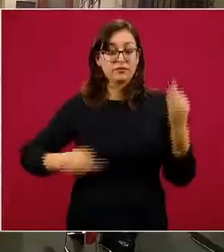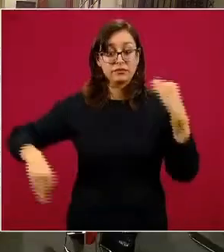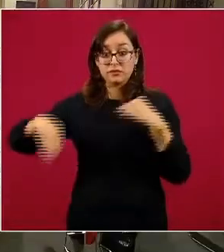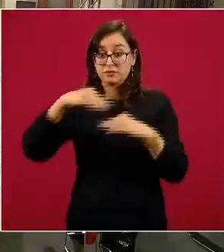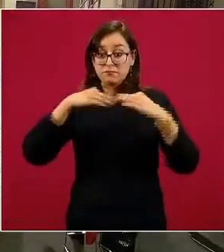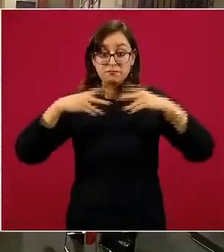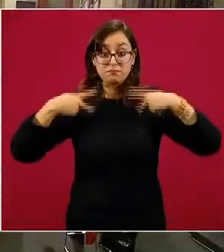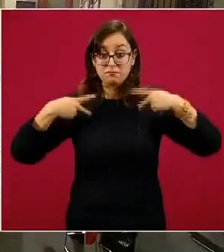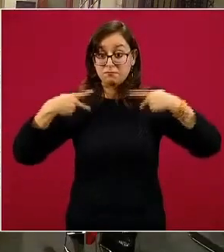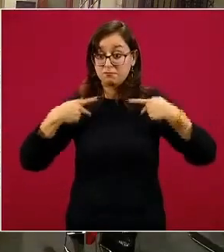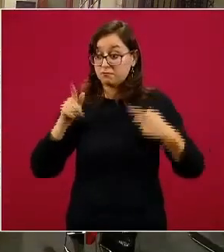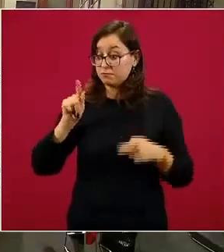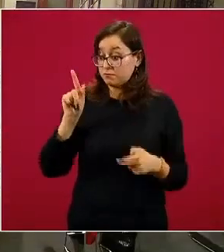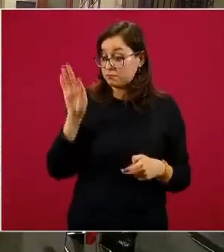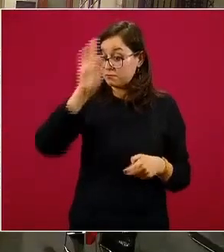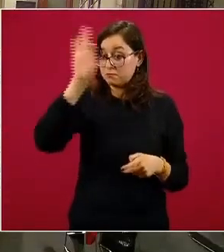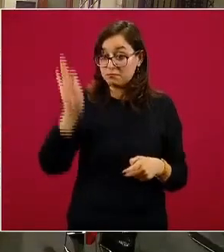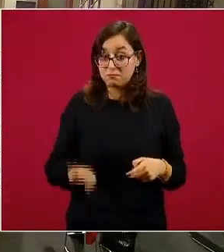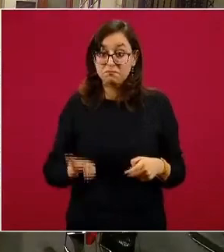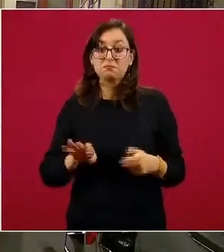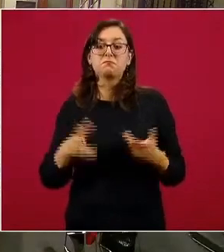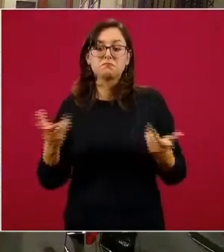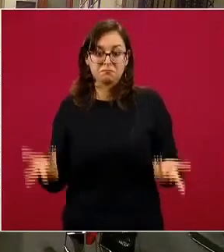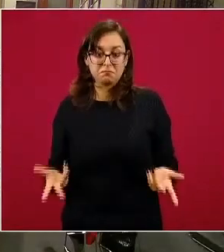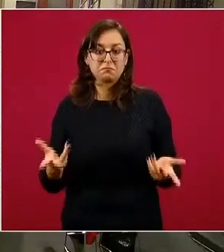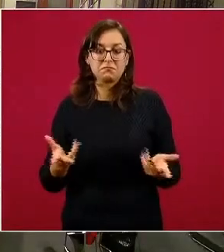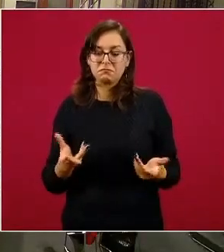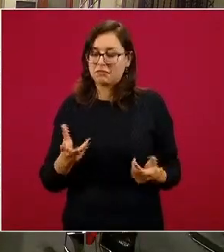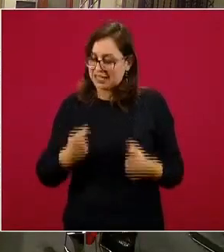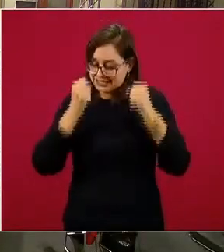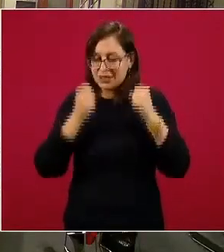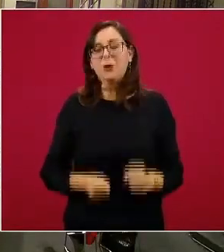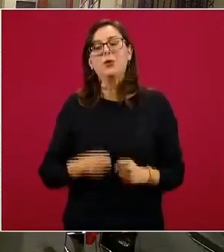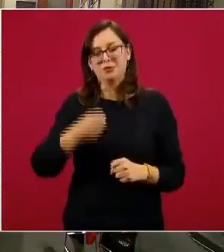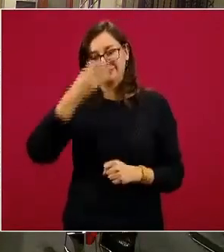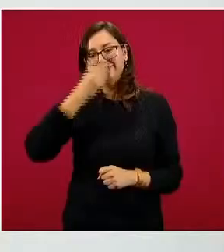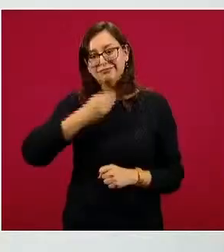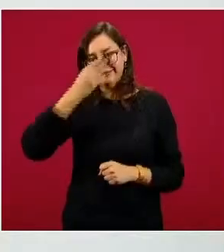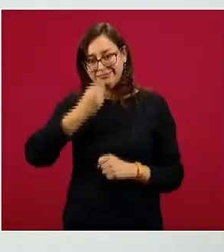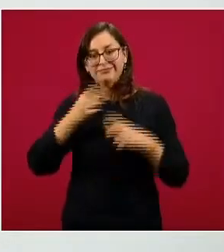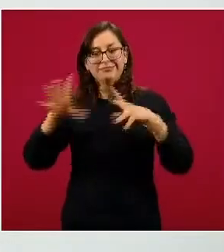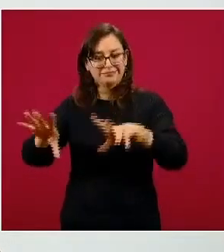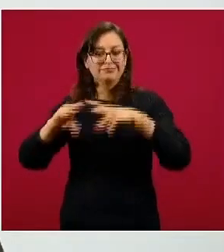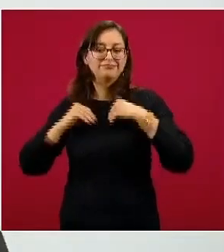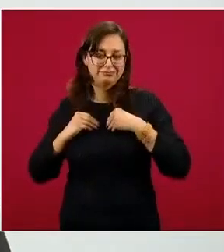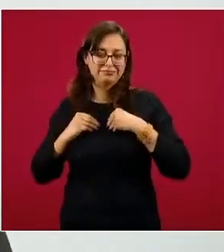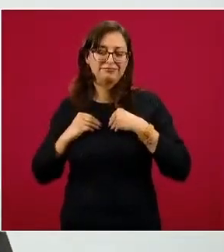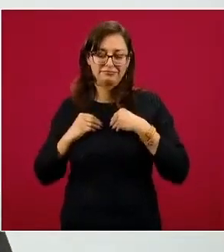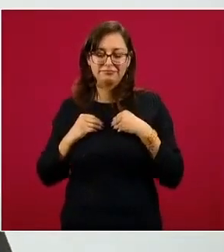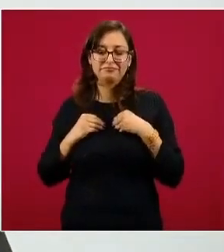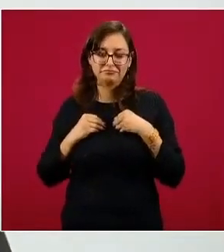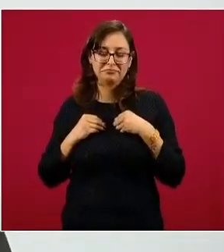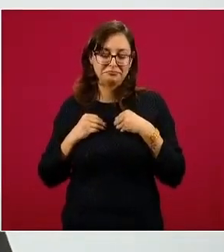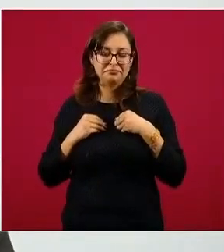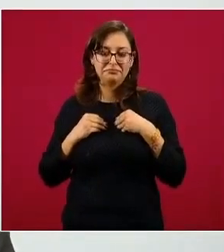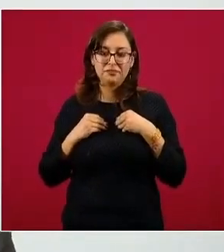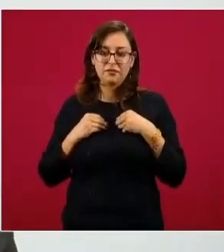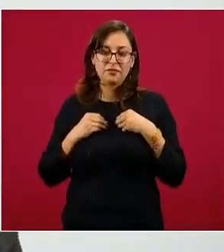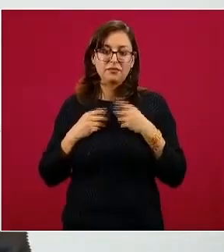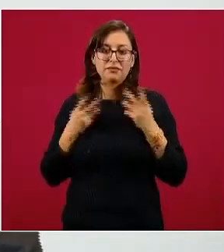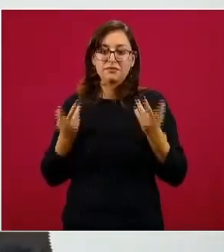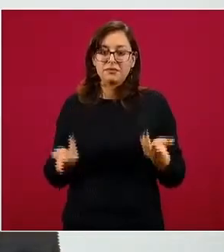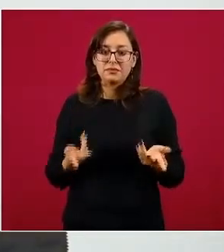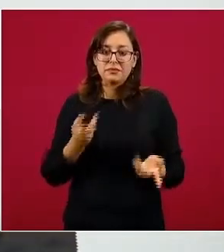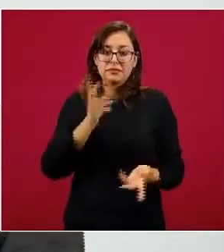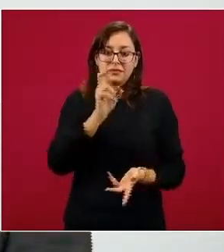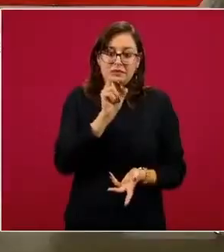los que estamos viviendo en este país nos infectaremos con el virus influenza, cerca de una 30ª